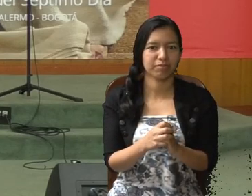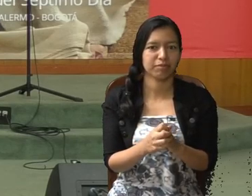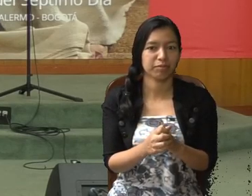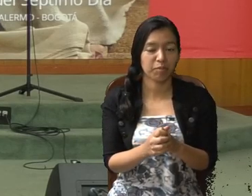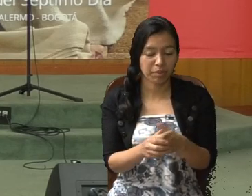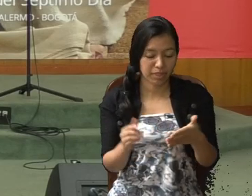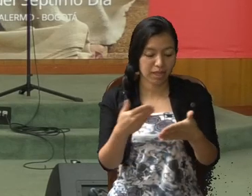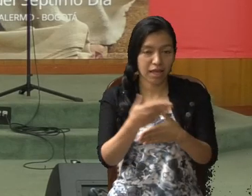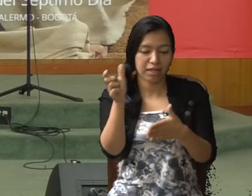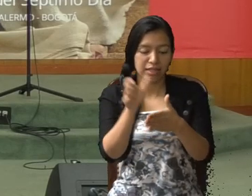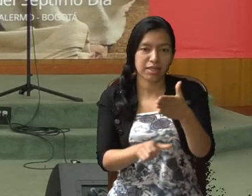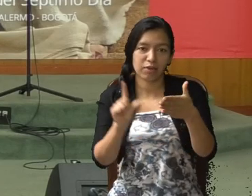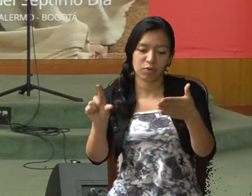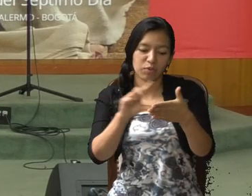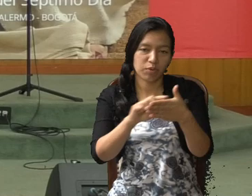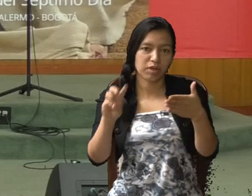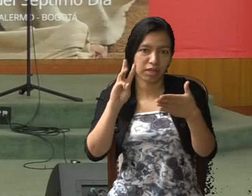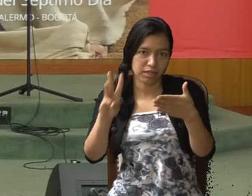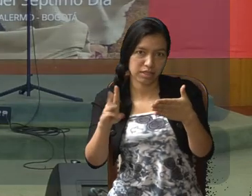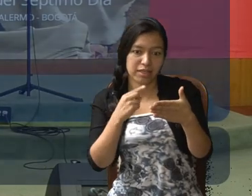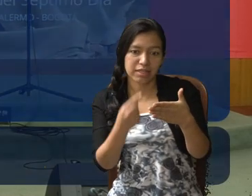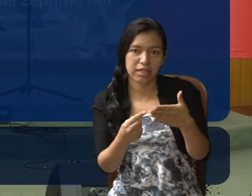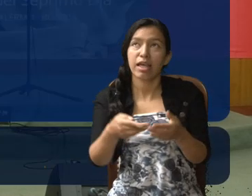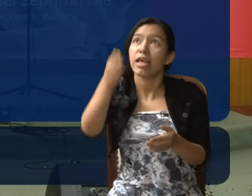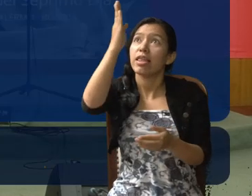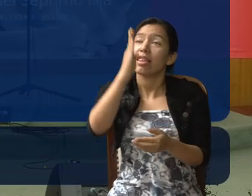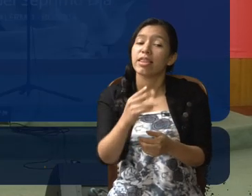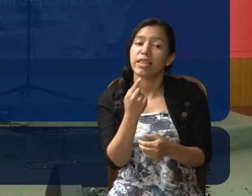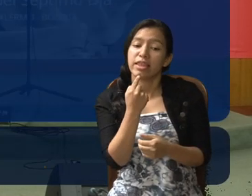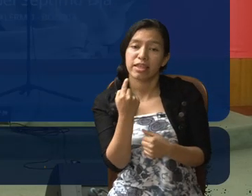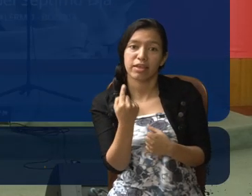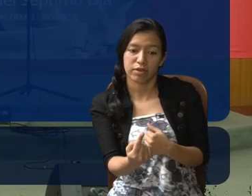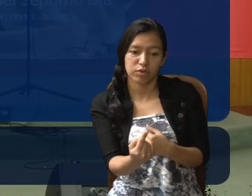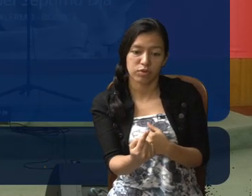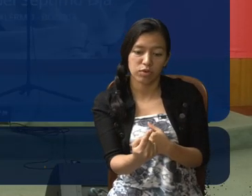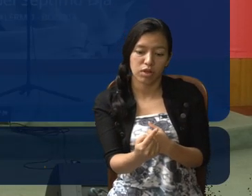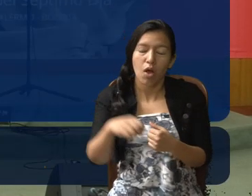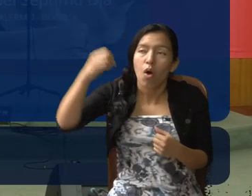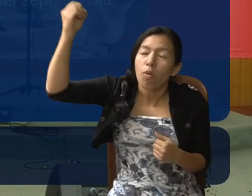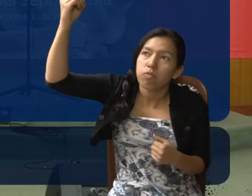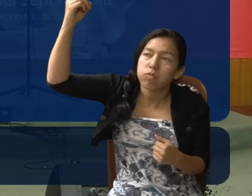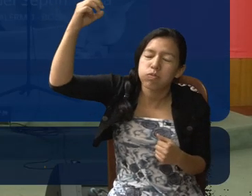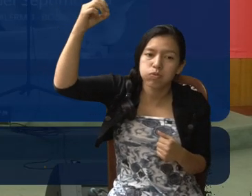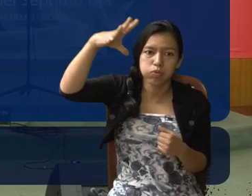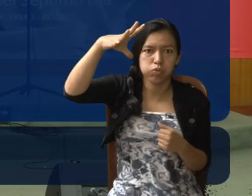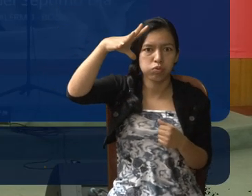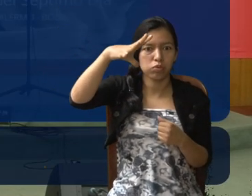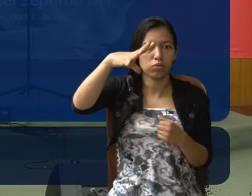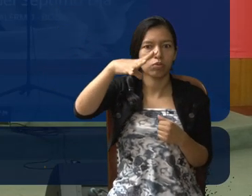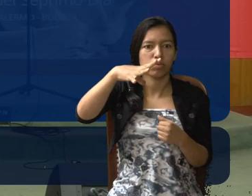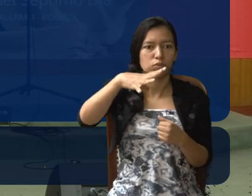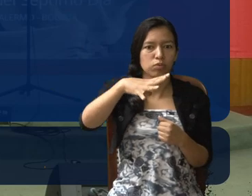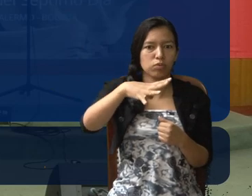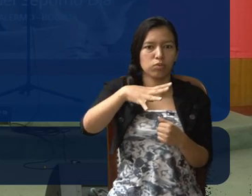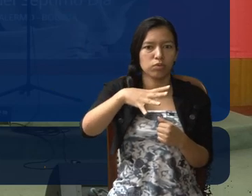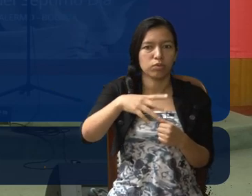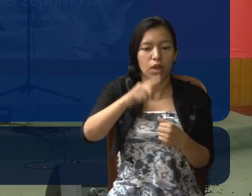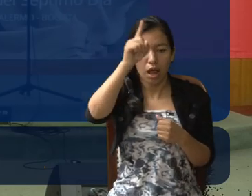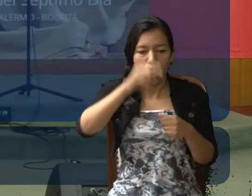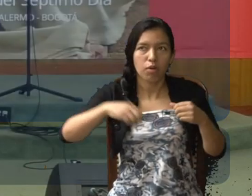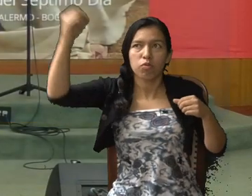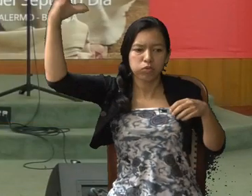Génesis 1:3 dice, y dijo Dios, sea la luz, y fue la luz. ¿Qué